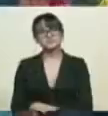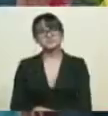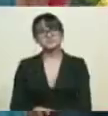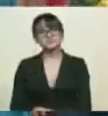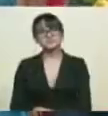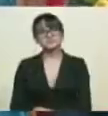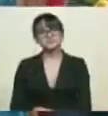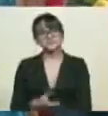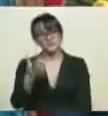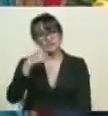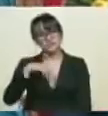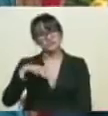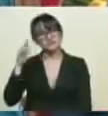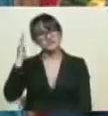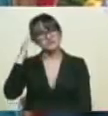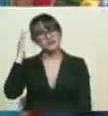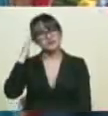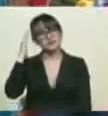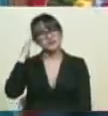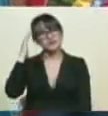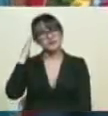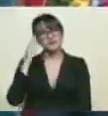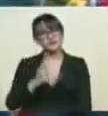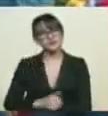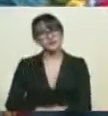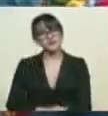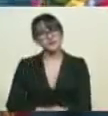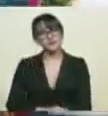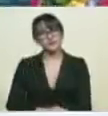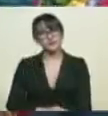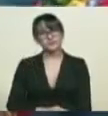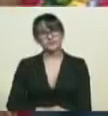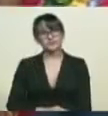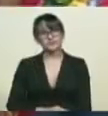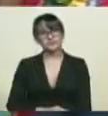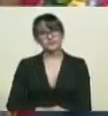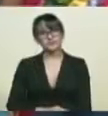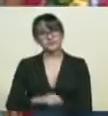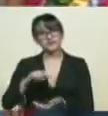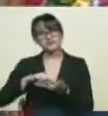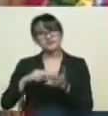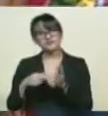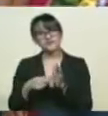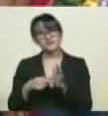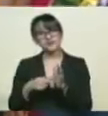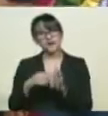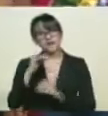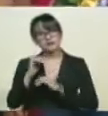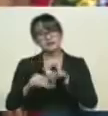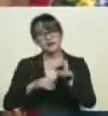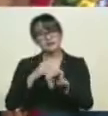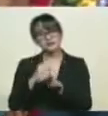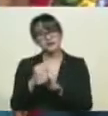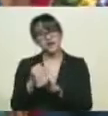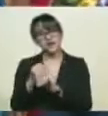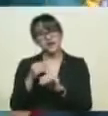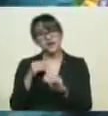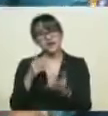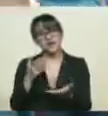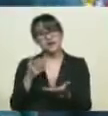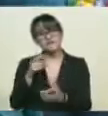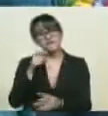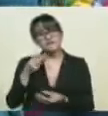Nosotros sabemos qué significa el Fondo Monetario Internacional en la vida de